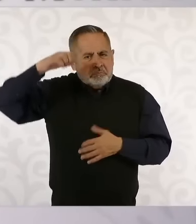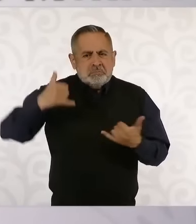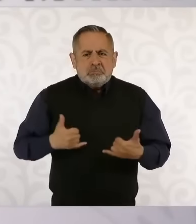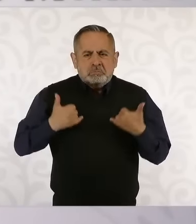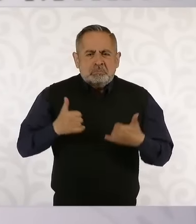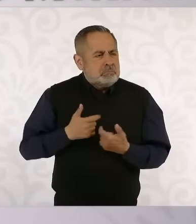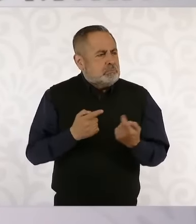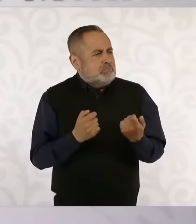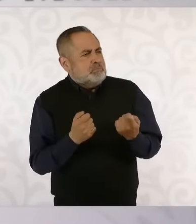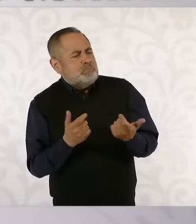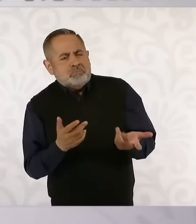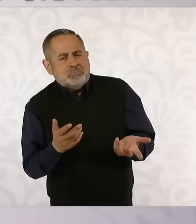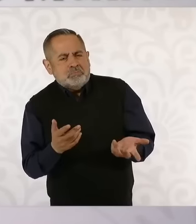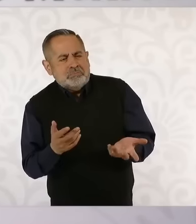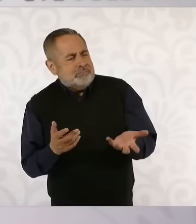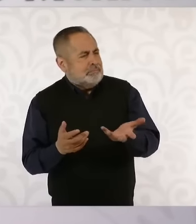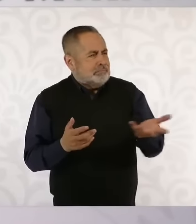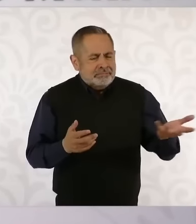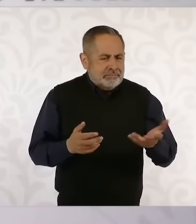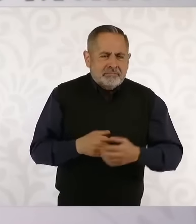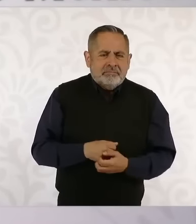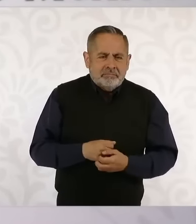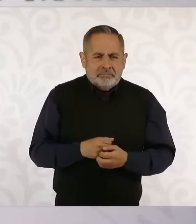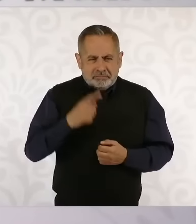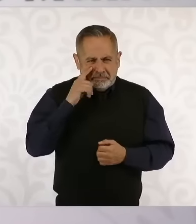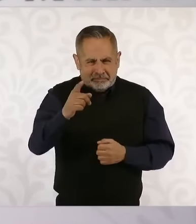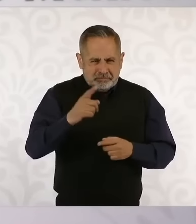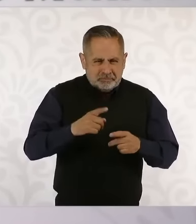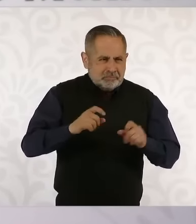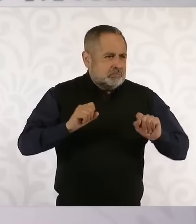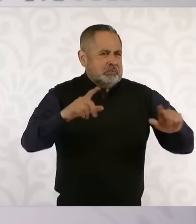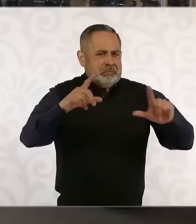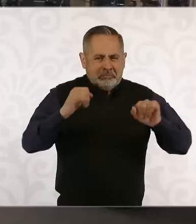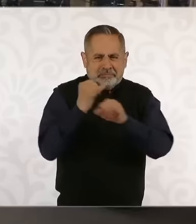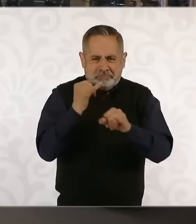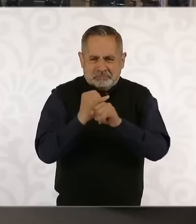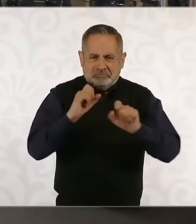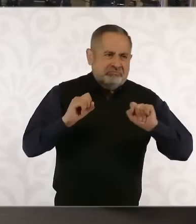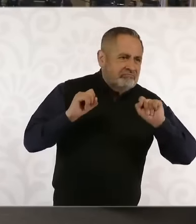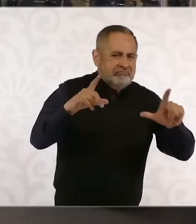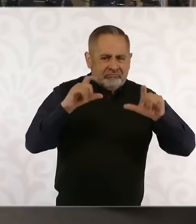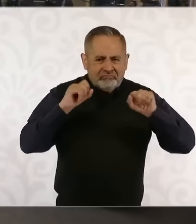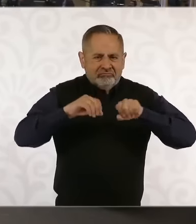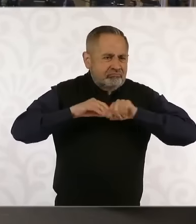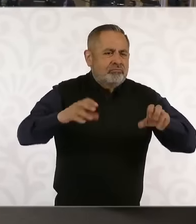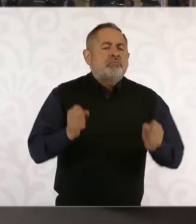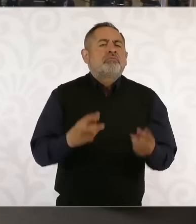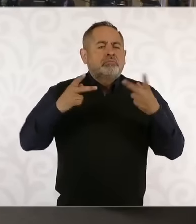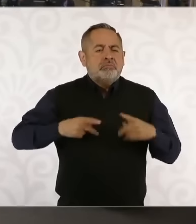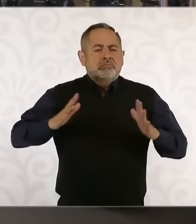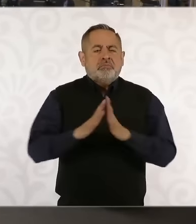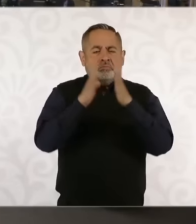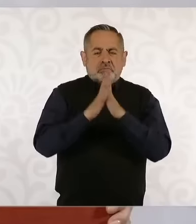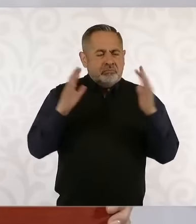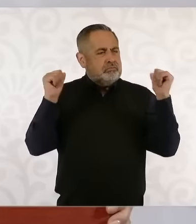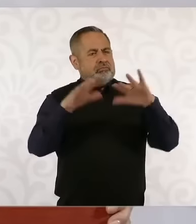Ahora, hay unas gráficas que salen en las redes de cuánta gente participó, que vale